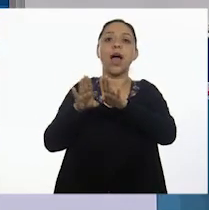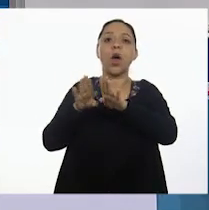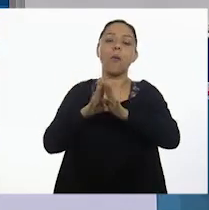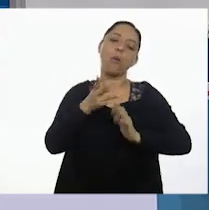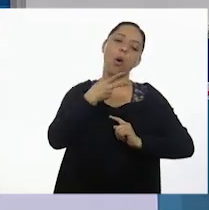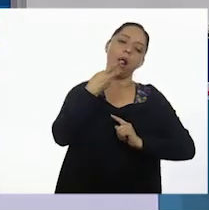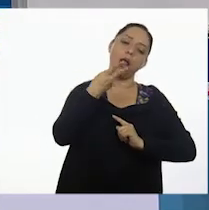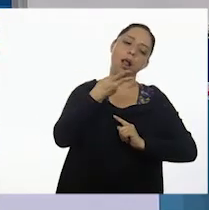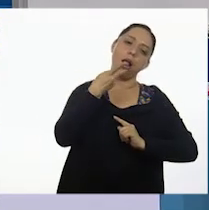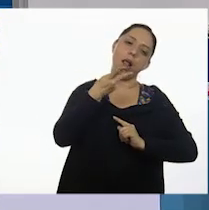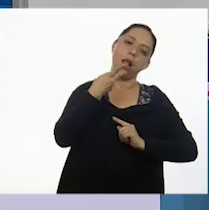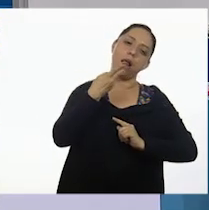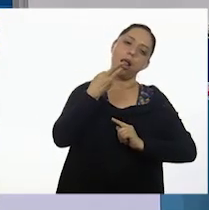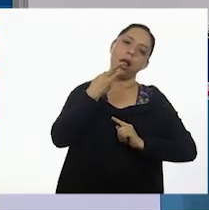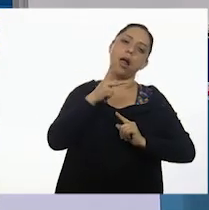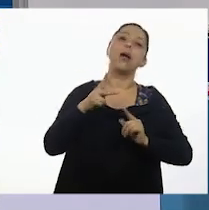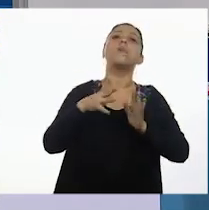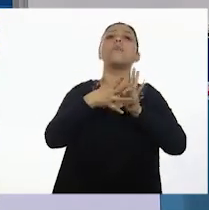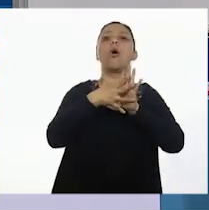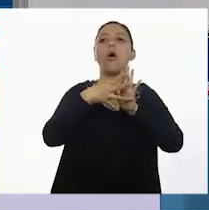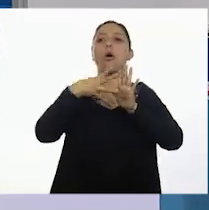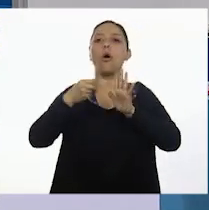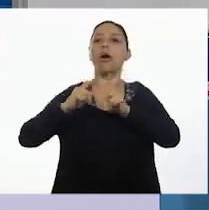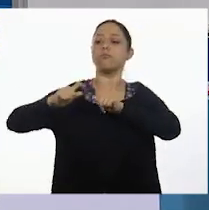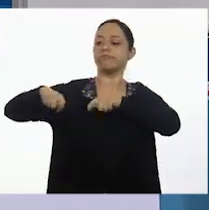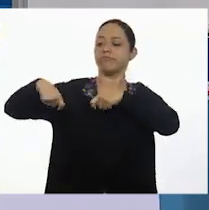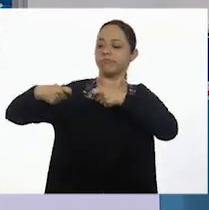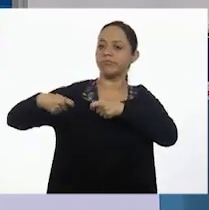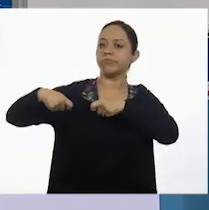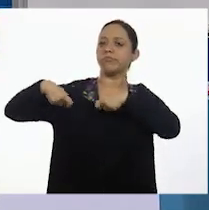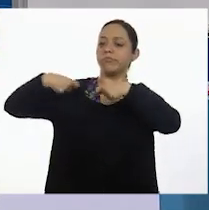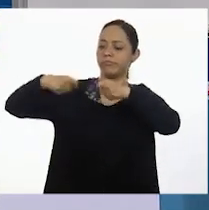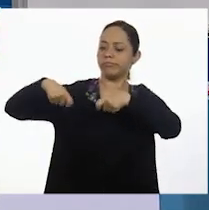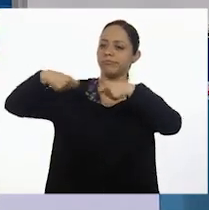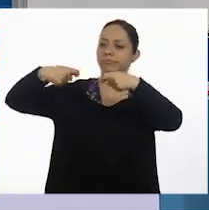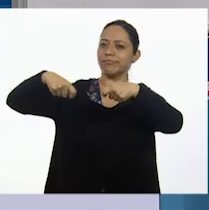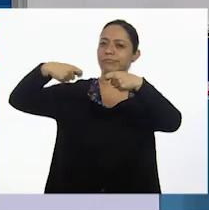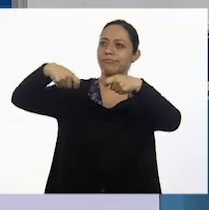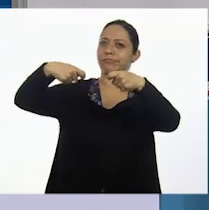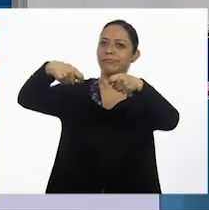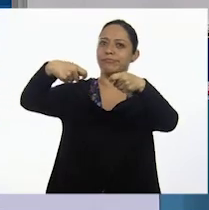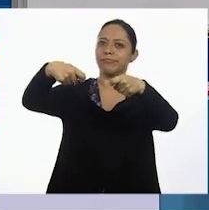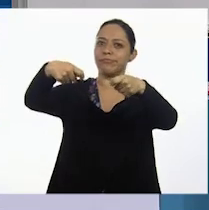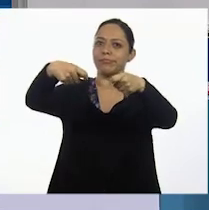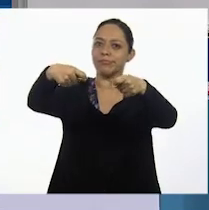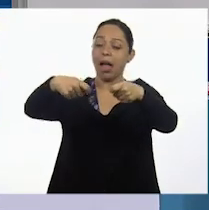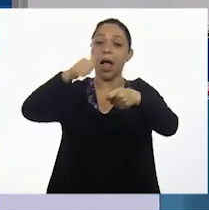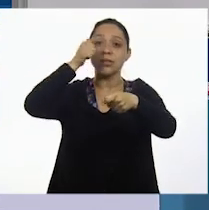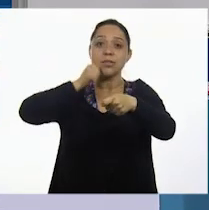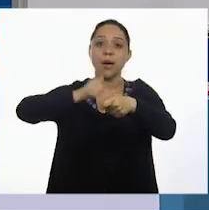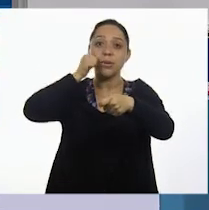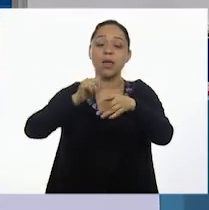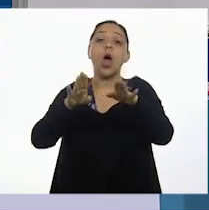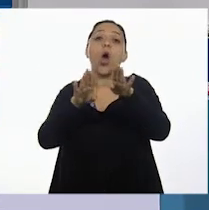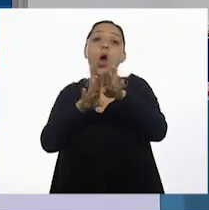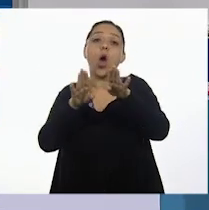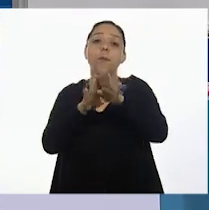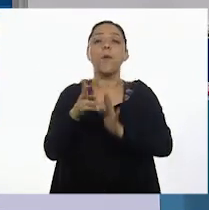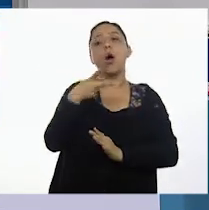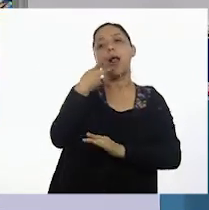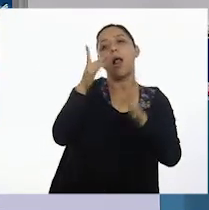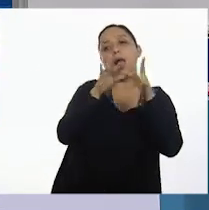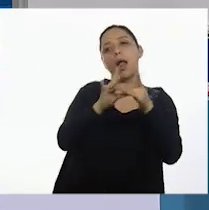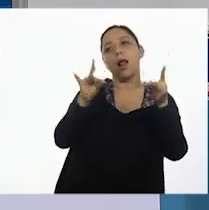es decir, que son narraciones que se van compartiendo de generación en generación por medio de la